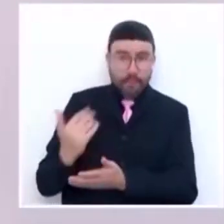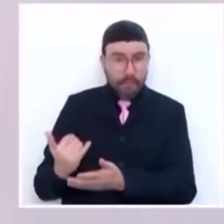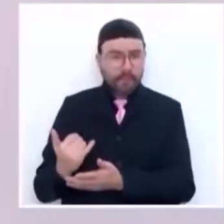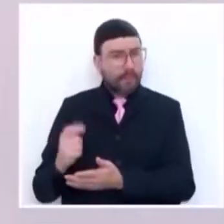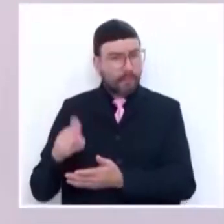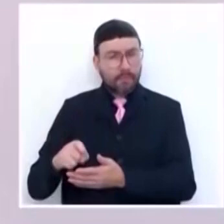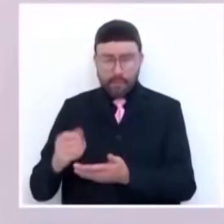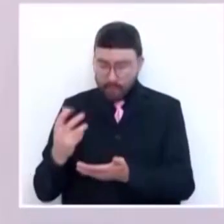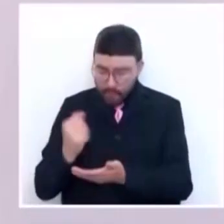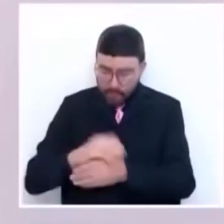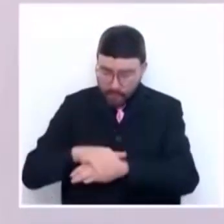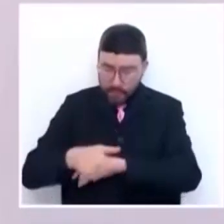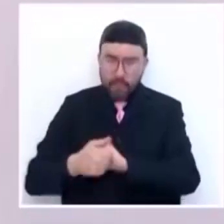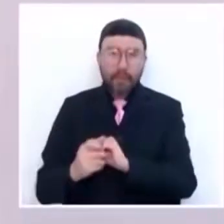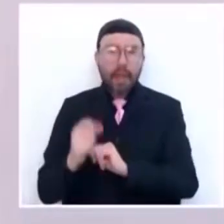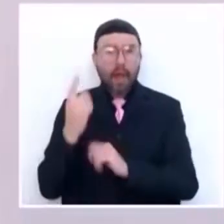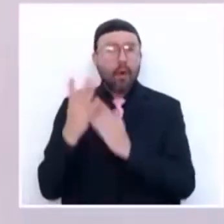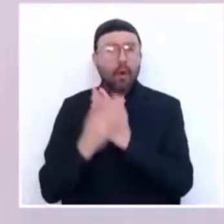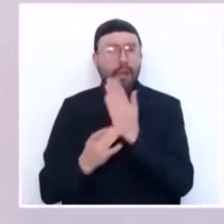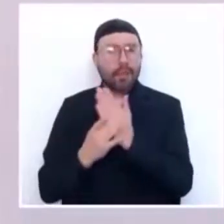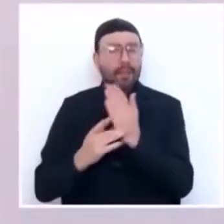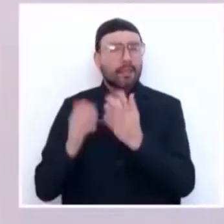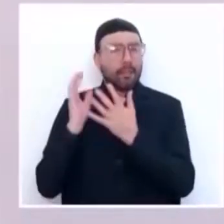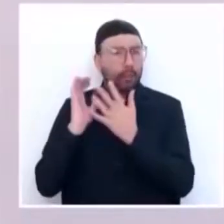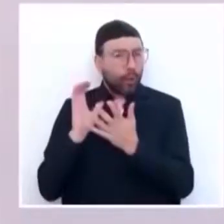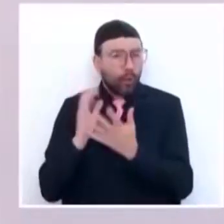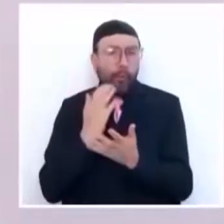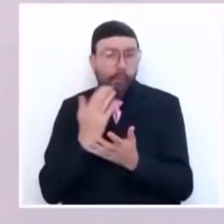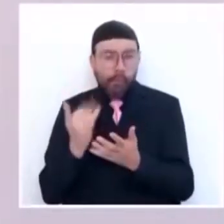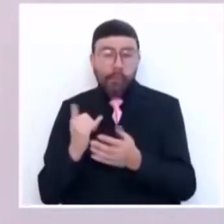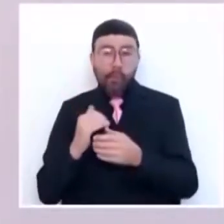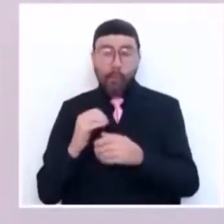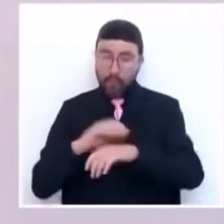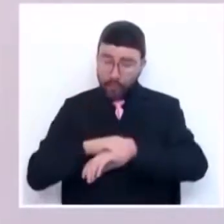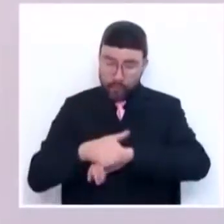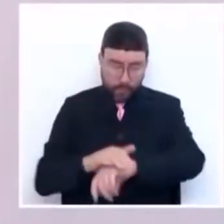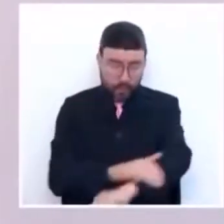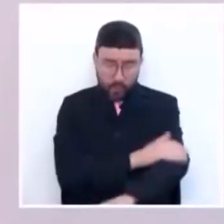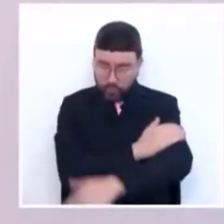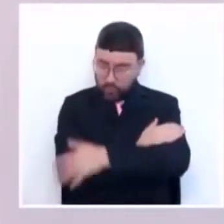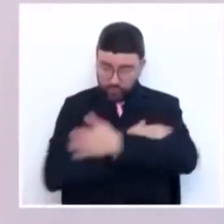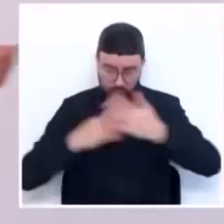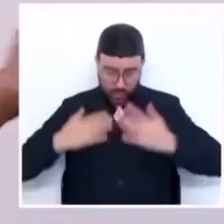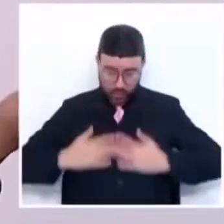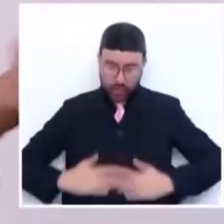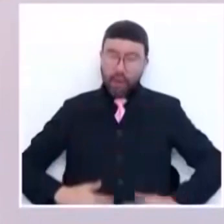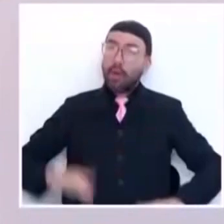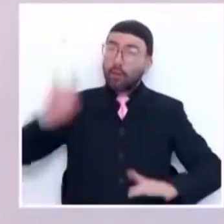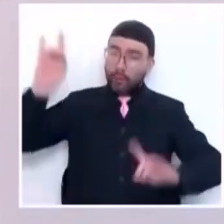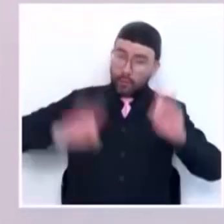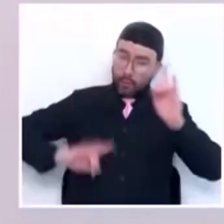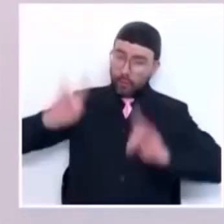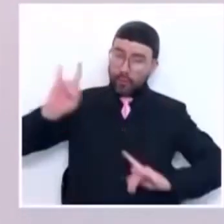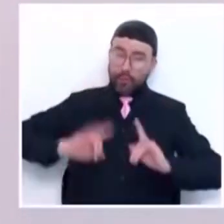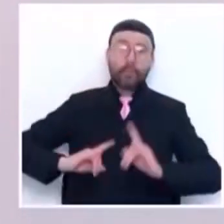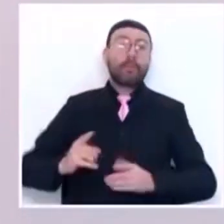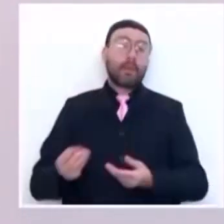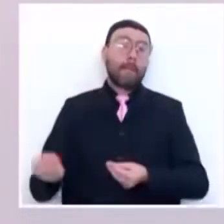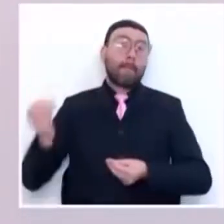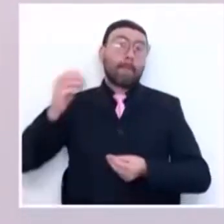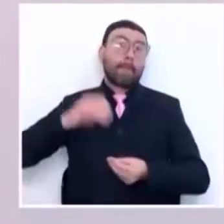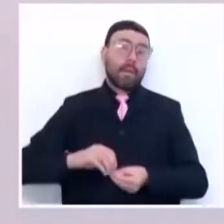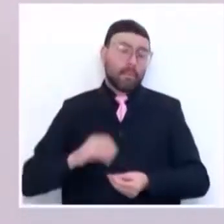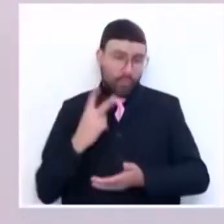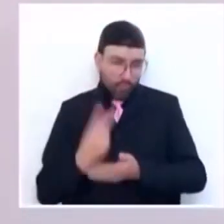un poquito de algún aceite de coco, por ejemplo, en el cuerpo, y con eso también estaríamos dándole una